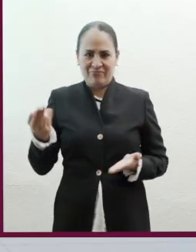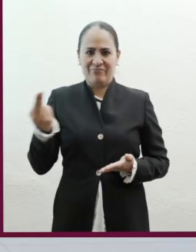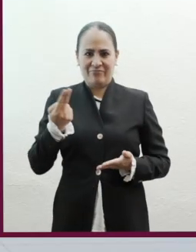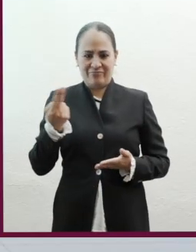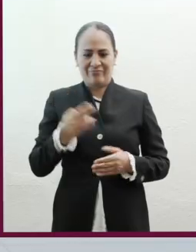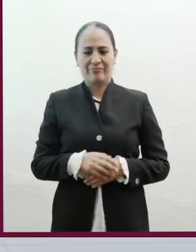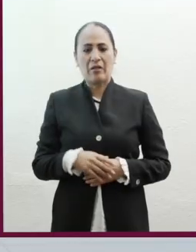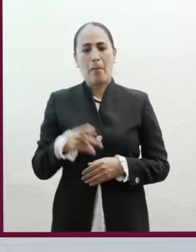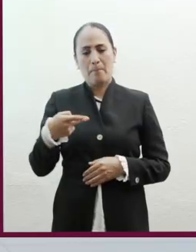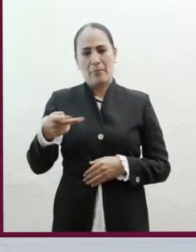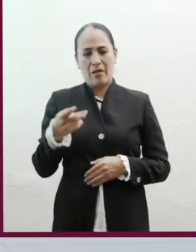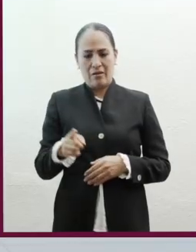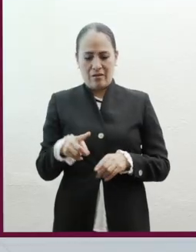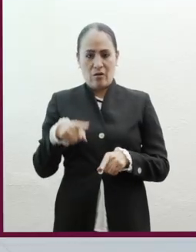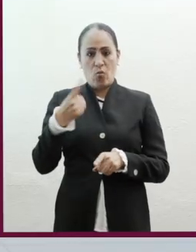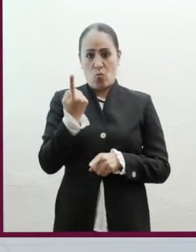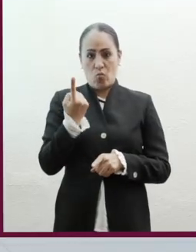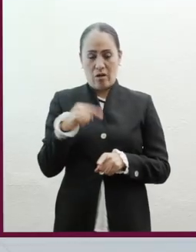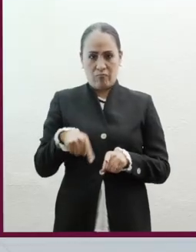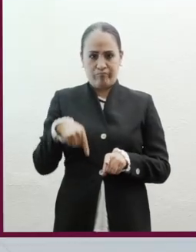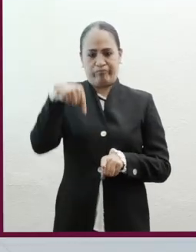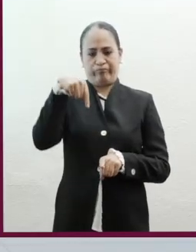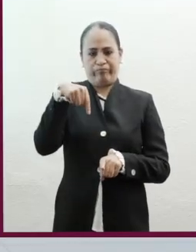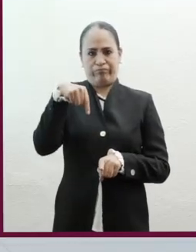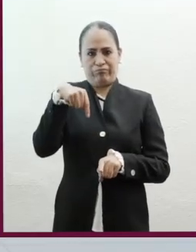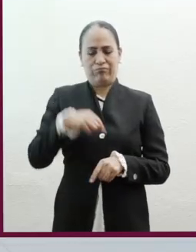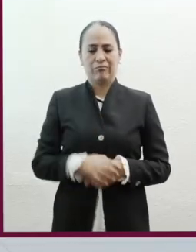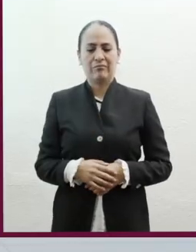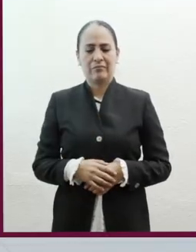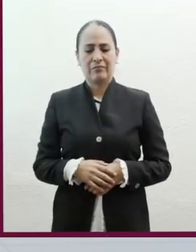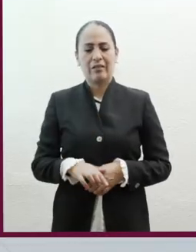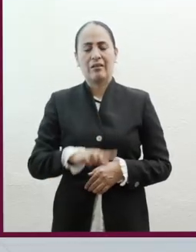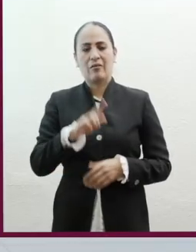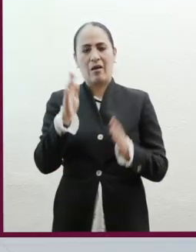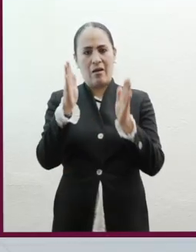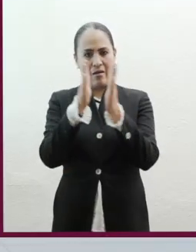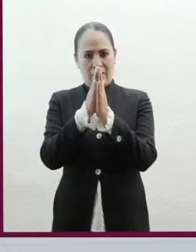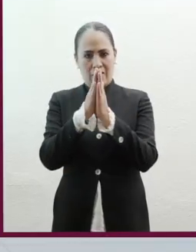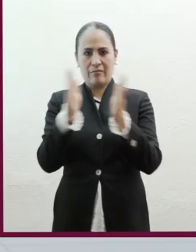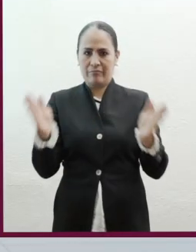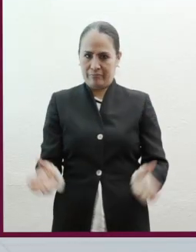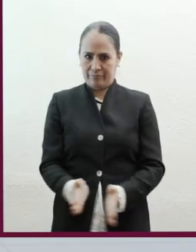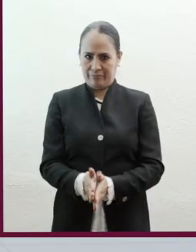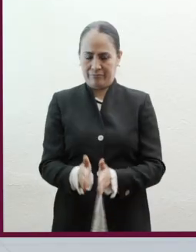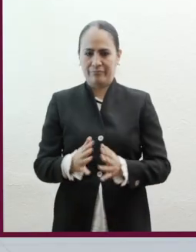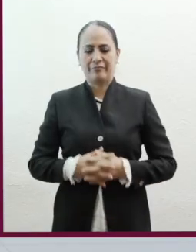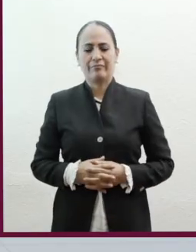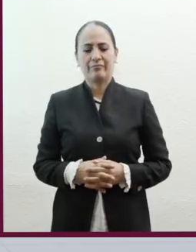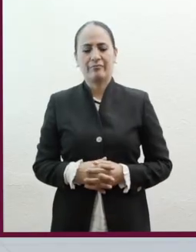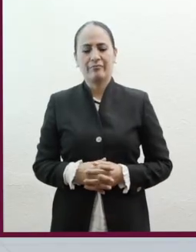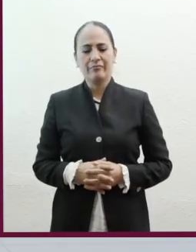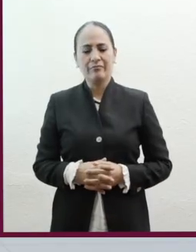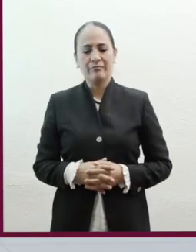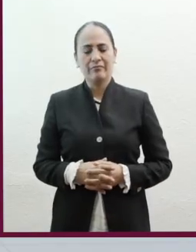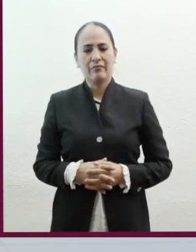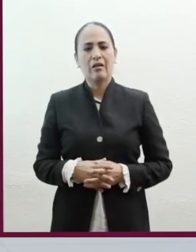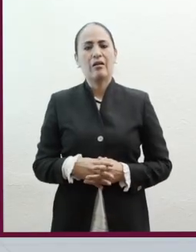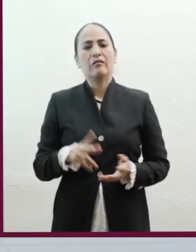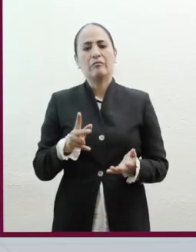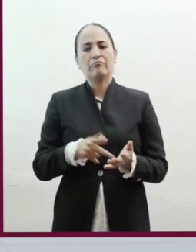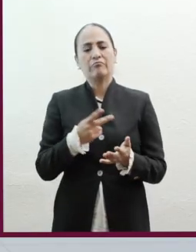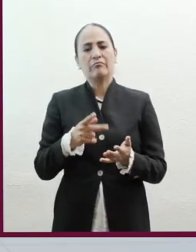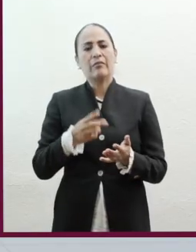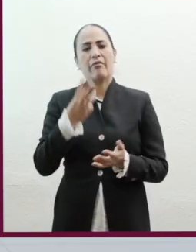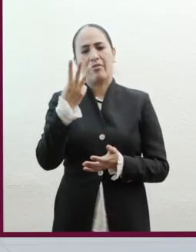una pierna en el aire y vamos a aplaudir abajo y arriba. Vamos a hacerlo en 3 tiempos